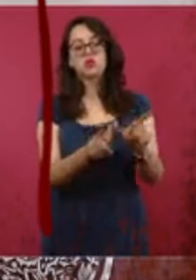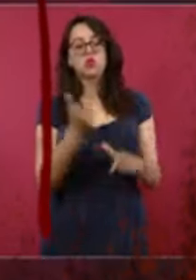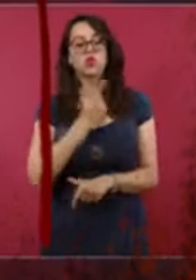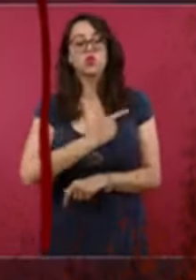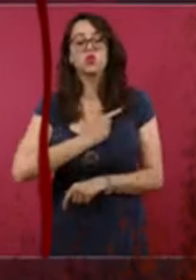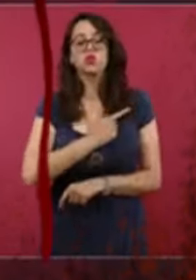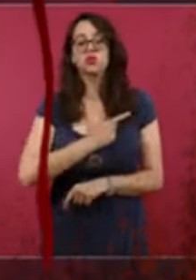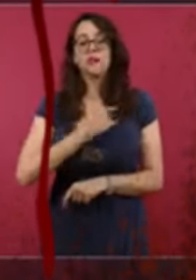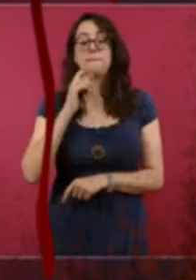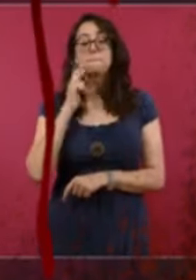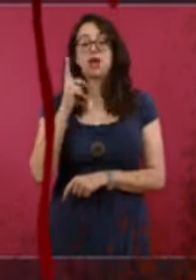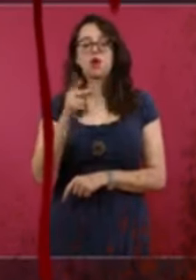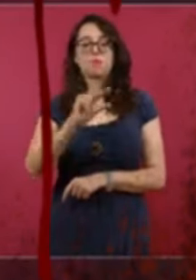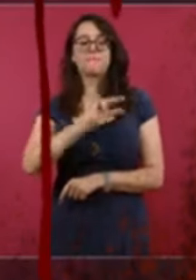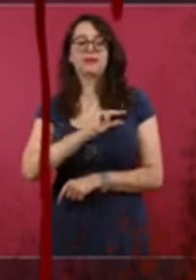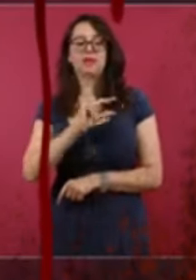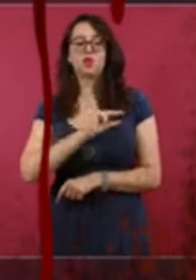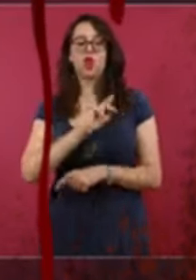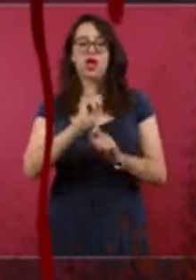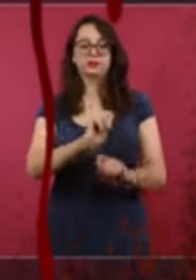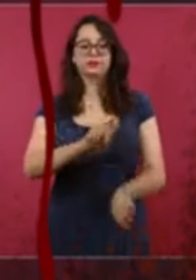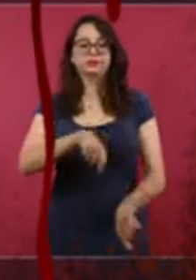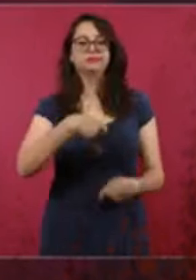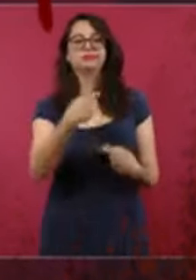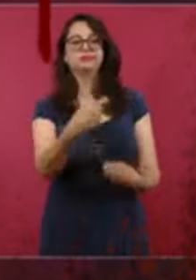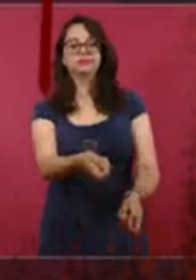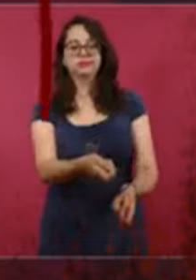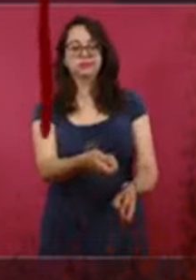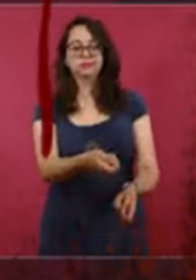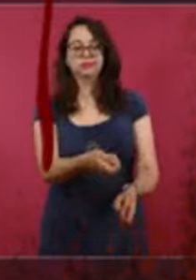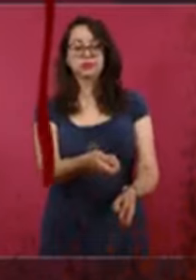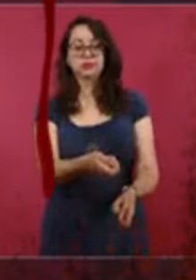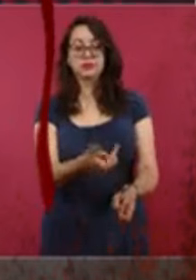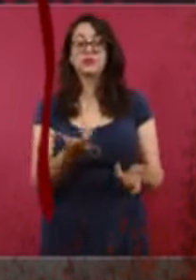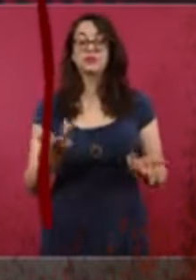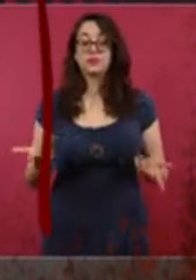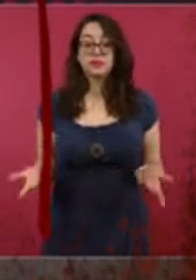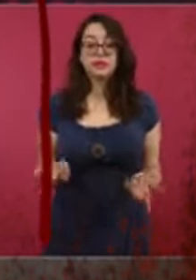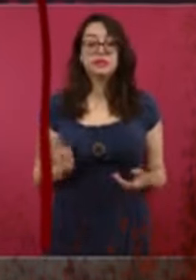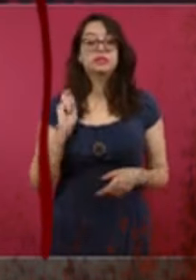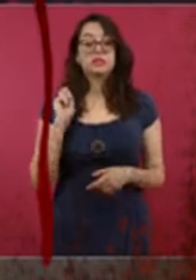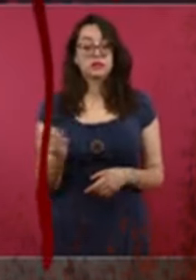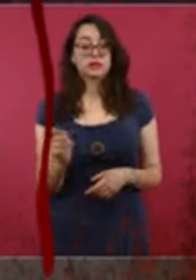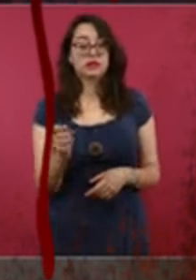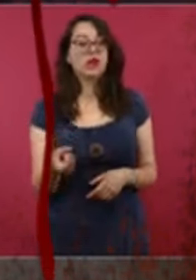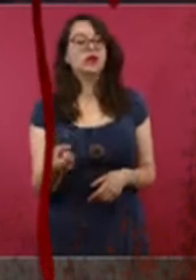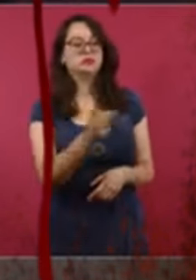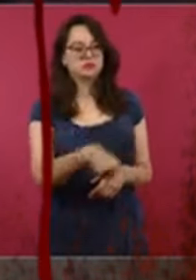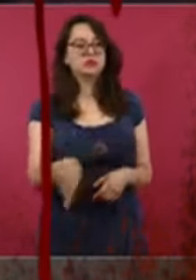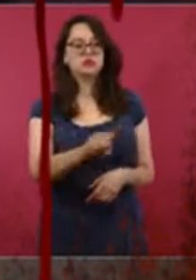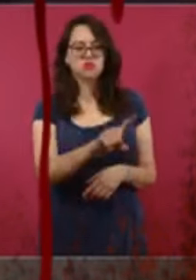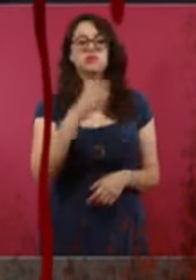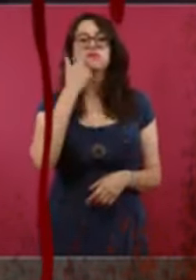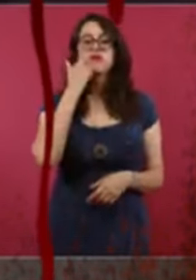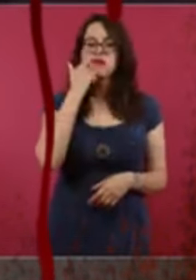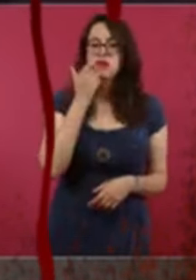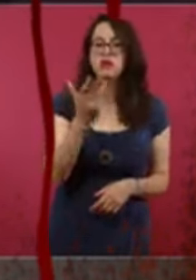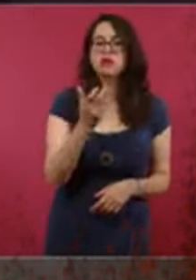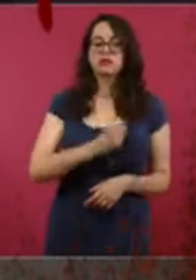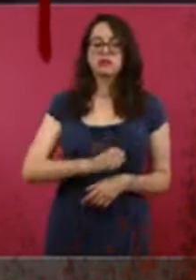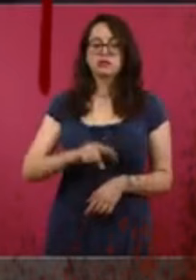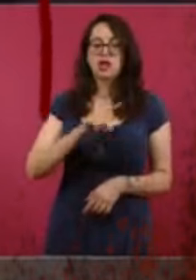había la posibilidad de salvar a más de 230 mil personas. Pero su estrategia fallida, la del delincuente